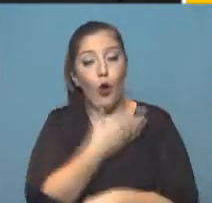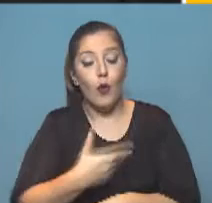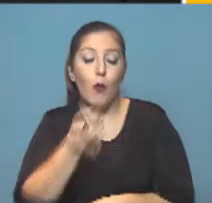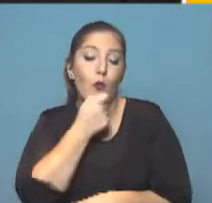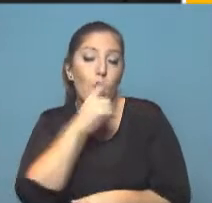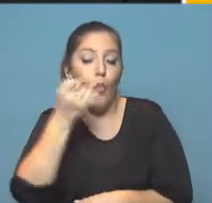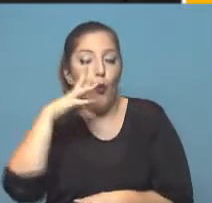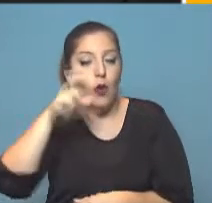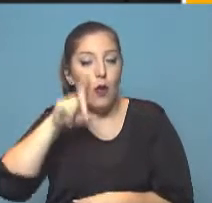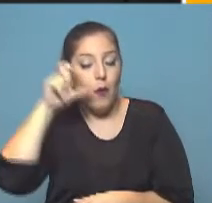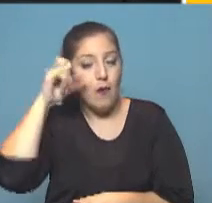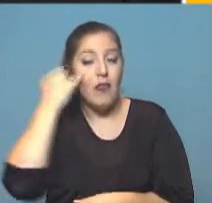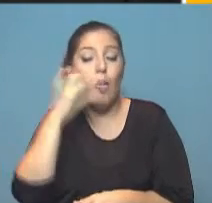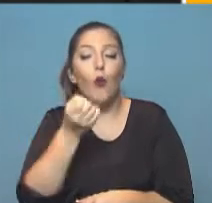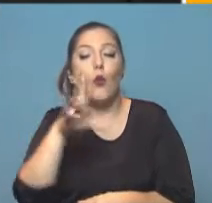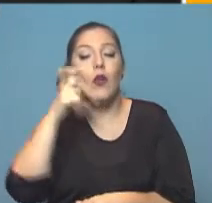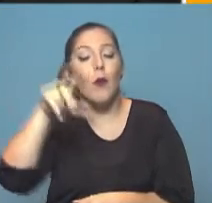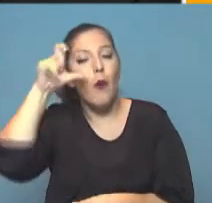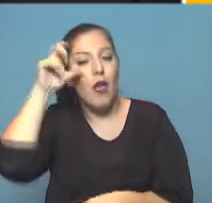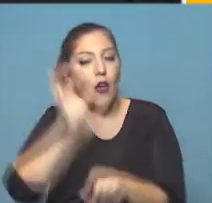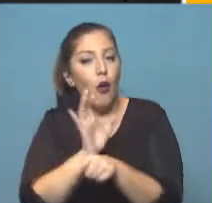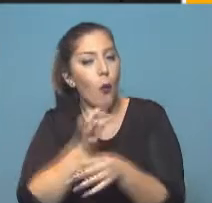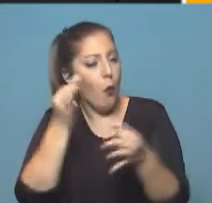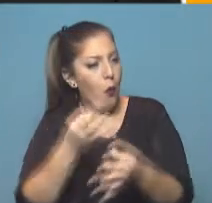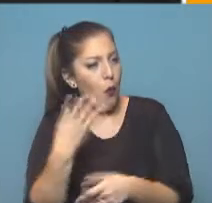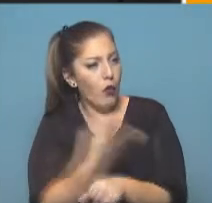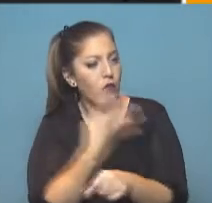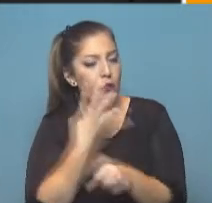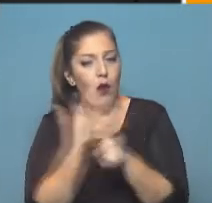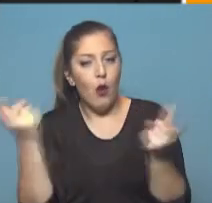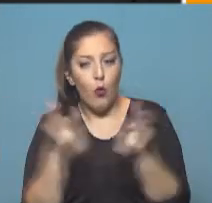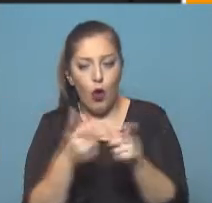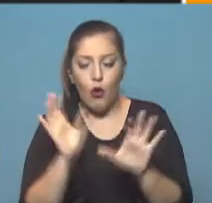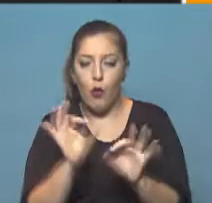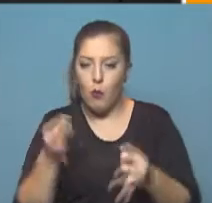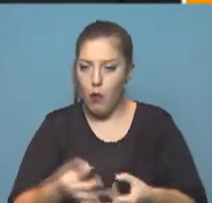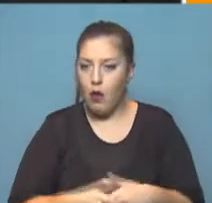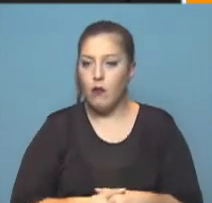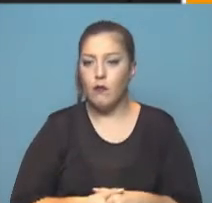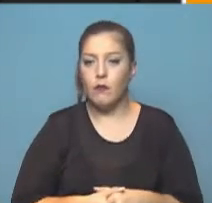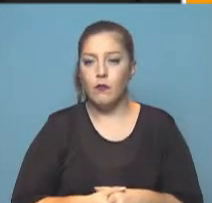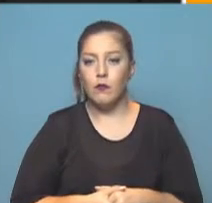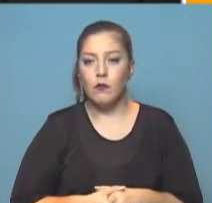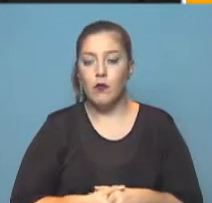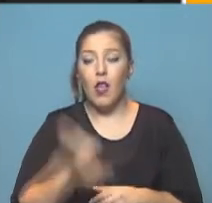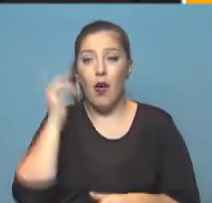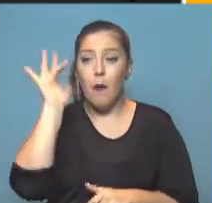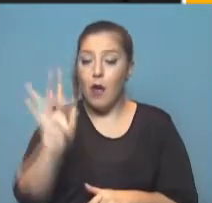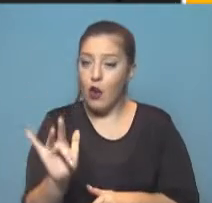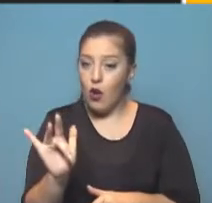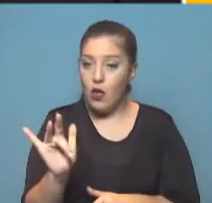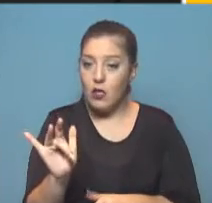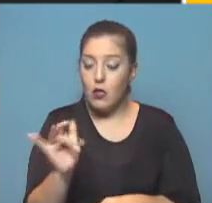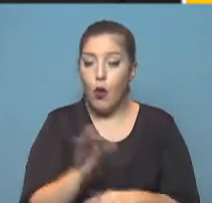Uribe. Y Uribe que se comporta en forma mesurada después de esas 4 horas de reunión que tuvo el lunes. Y el miércoles